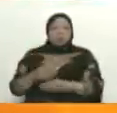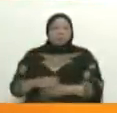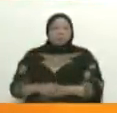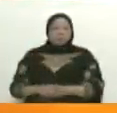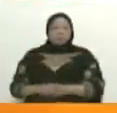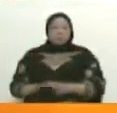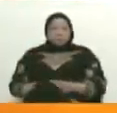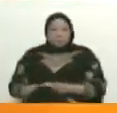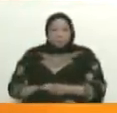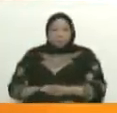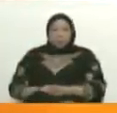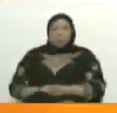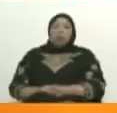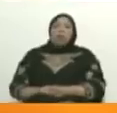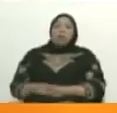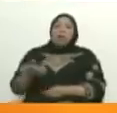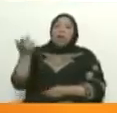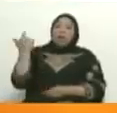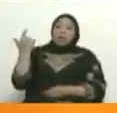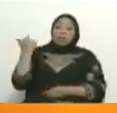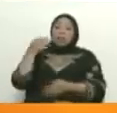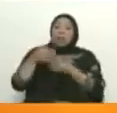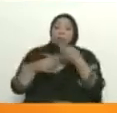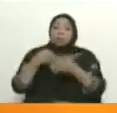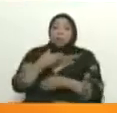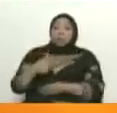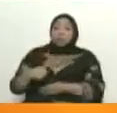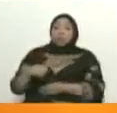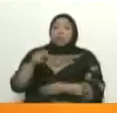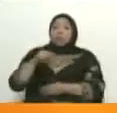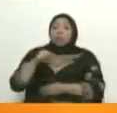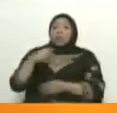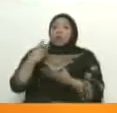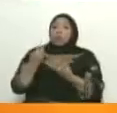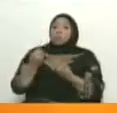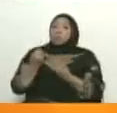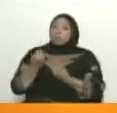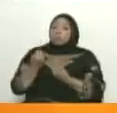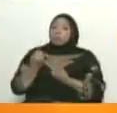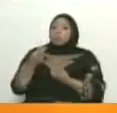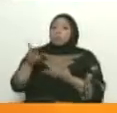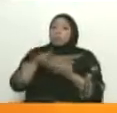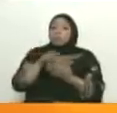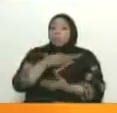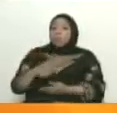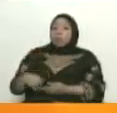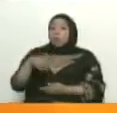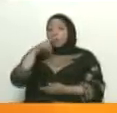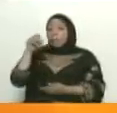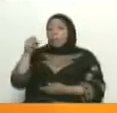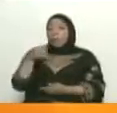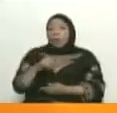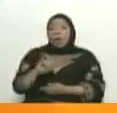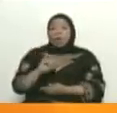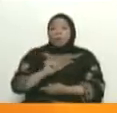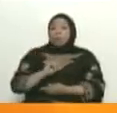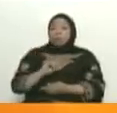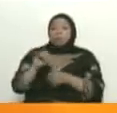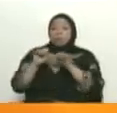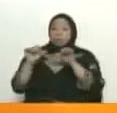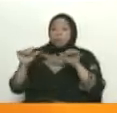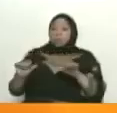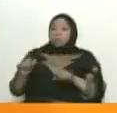ayer al presidente Maduro en su despedida. Lo hemos dicho muchas veces, no existe en este planeta un